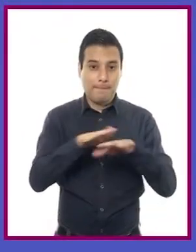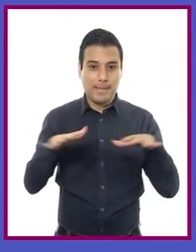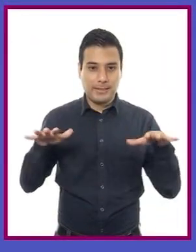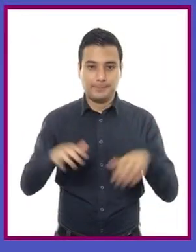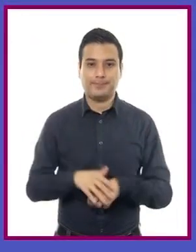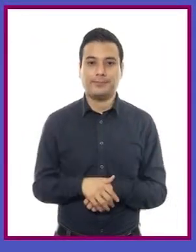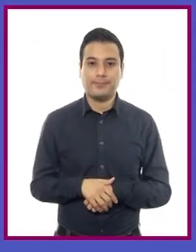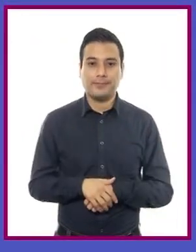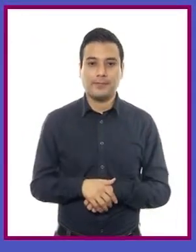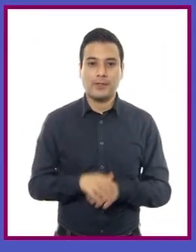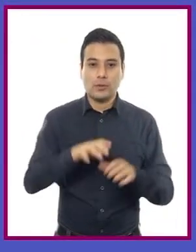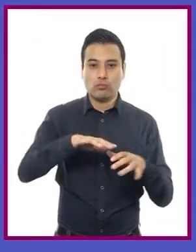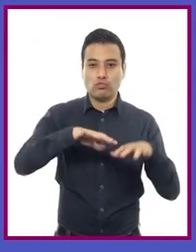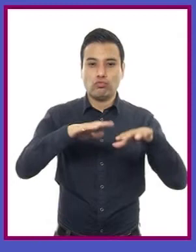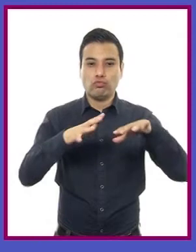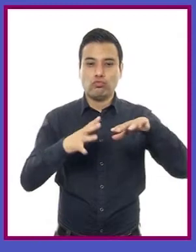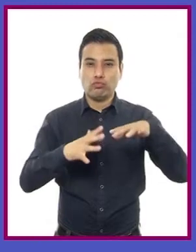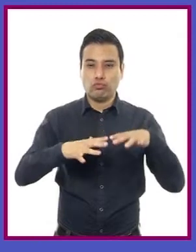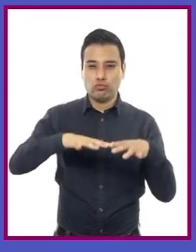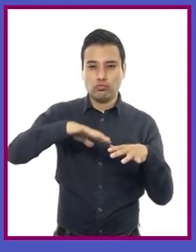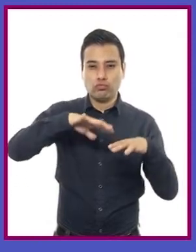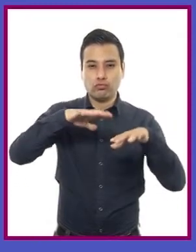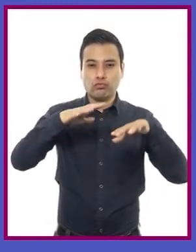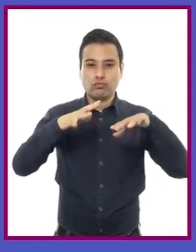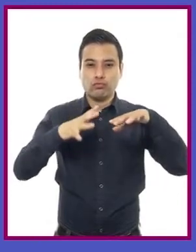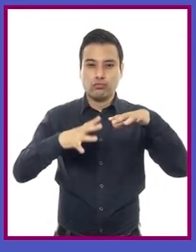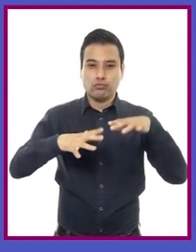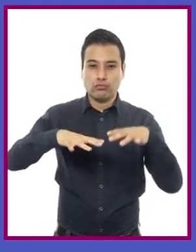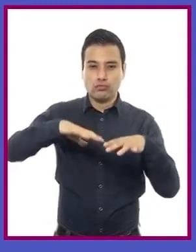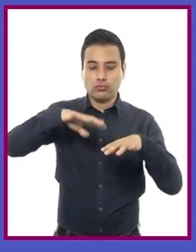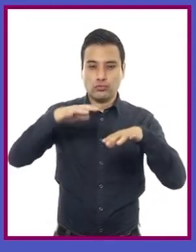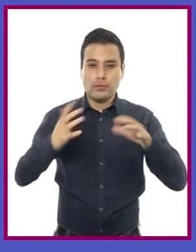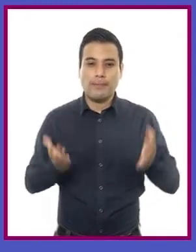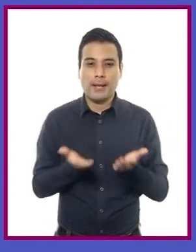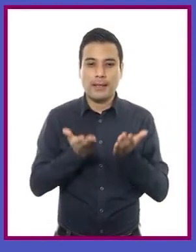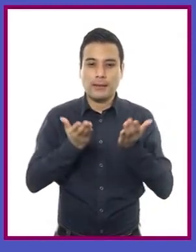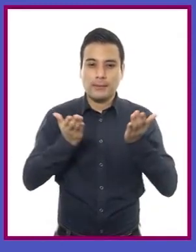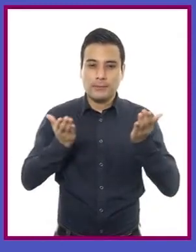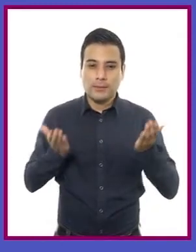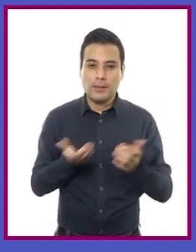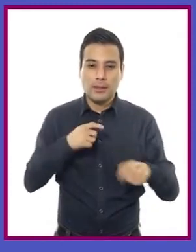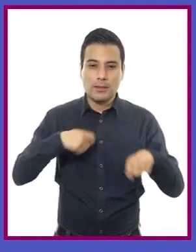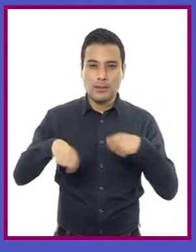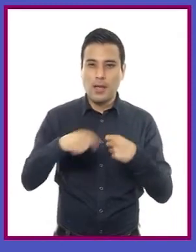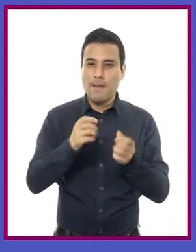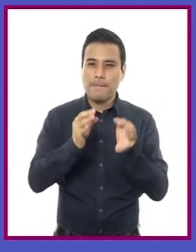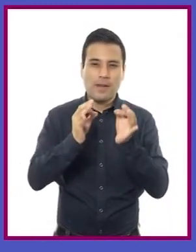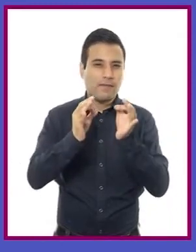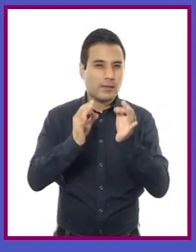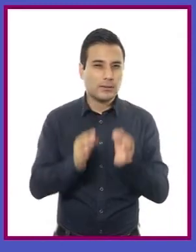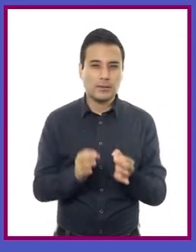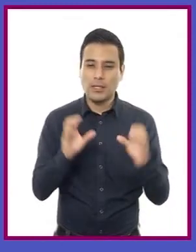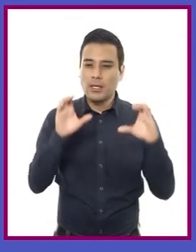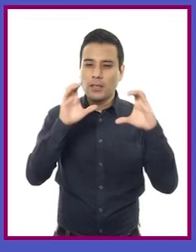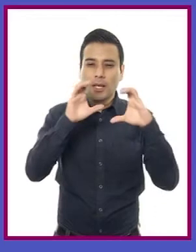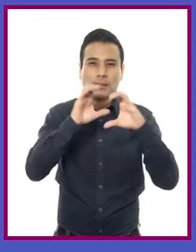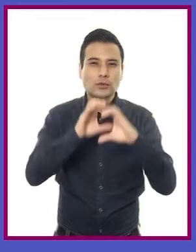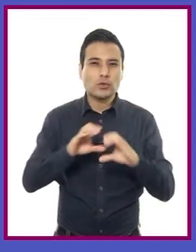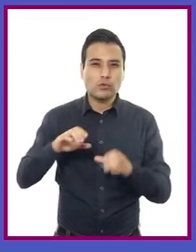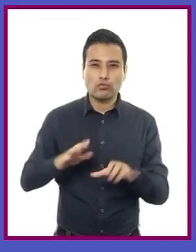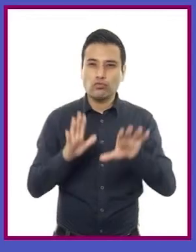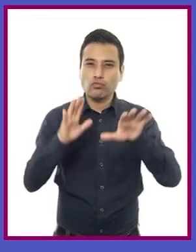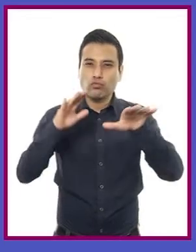sobre las olas, vuelo flotante, ductilidad, perfección, acorde absoluto con el ritmo de las